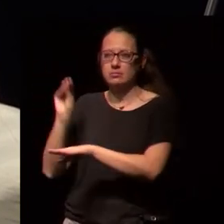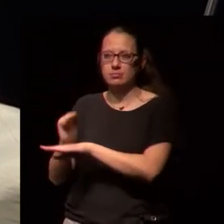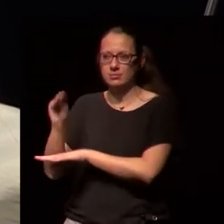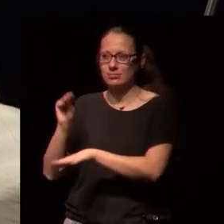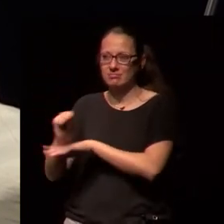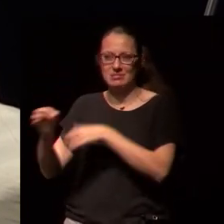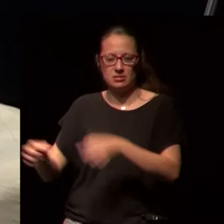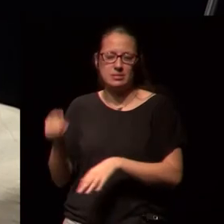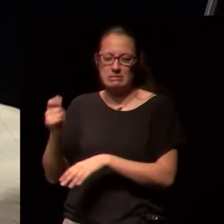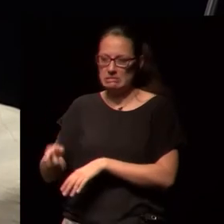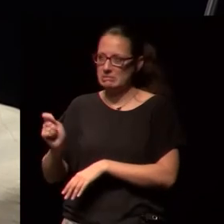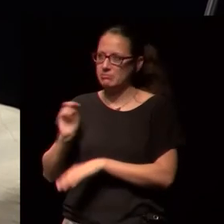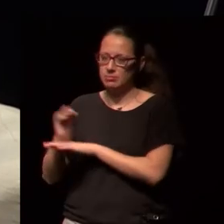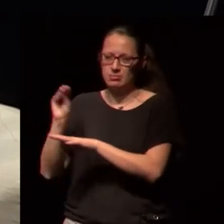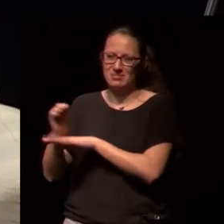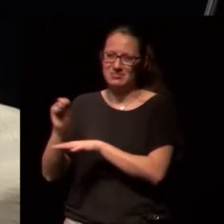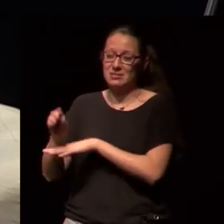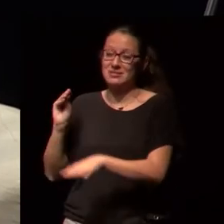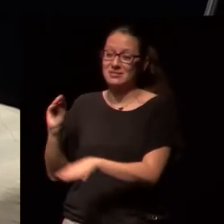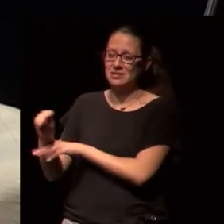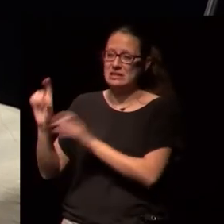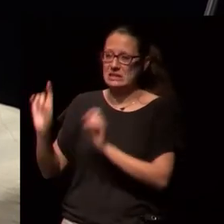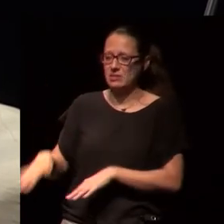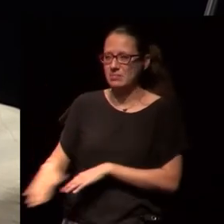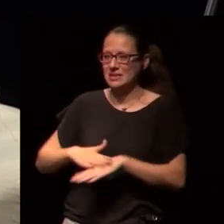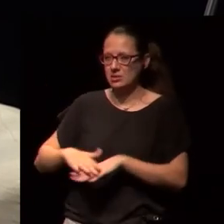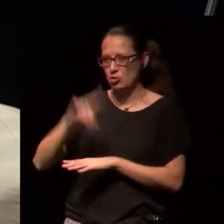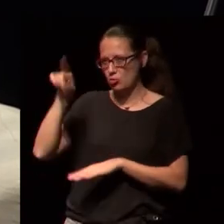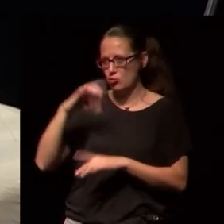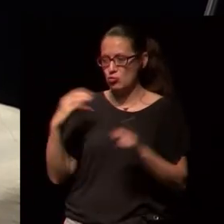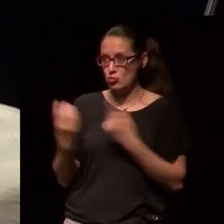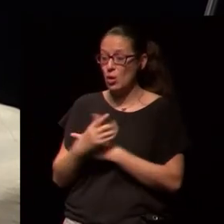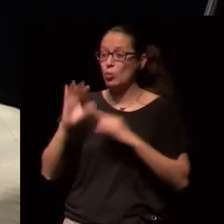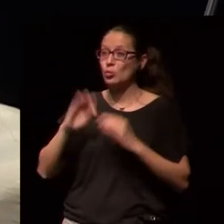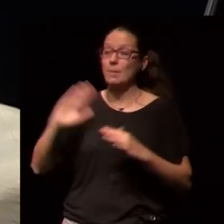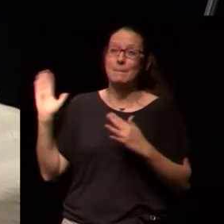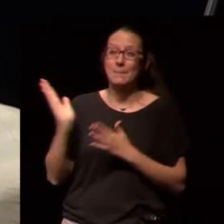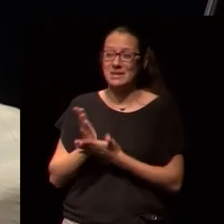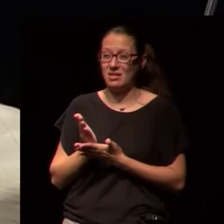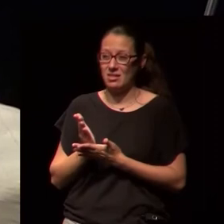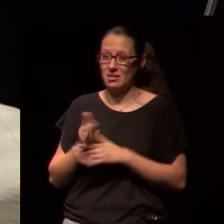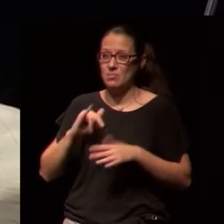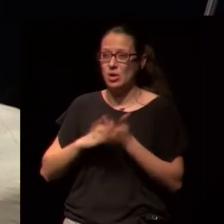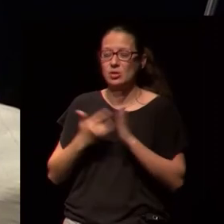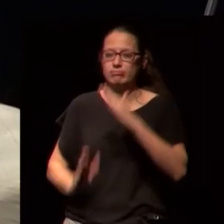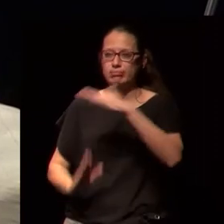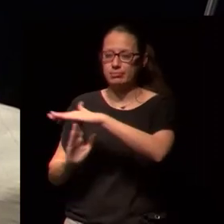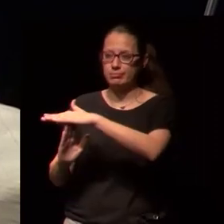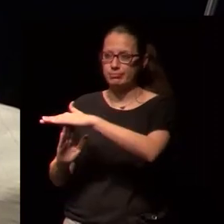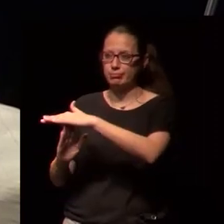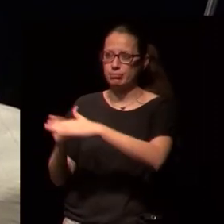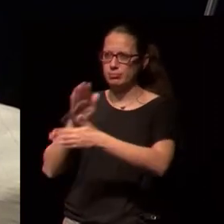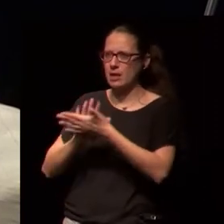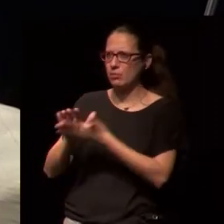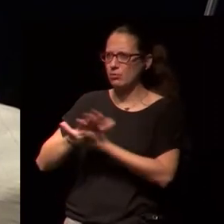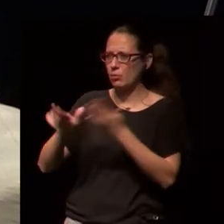del Ministerio de Cultura y esto, por supuesto, a mitad de un proyecto se paró. Era un proyecto en el 2011. Esto les obligó a